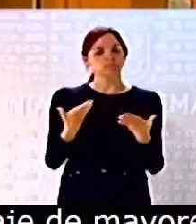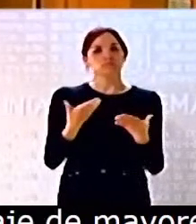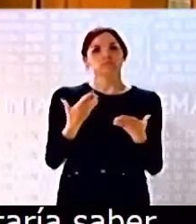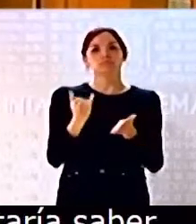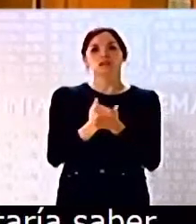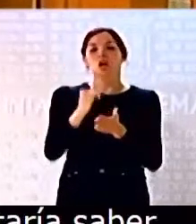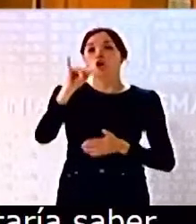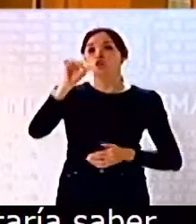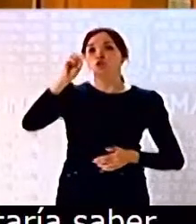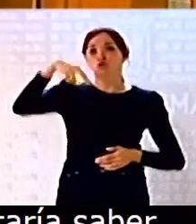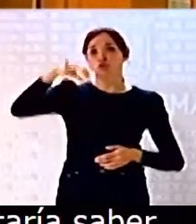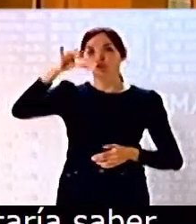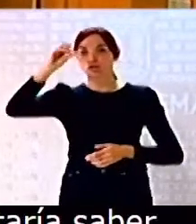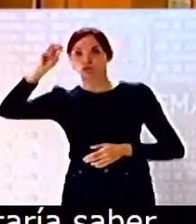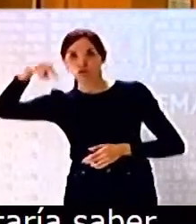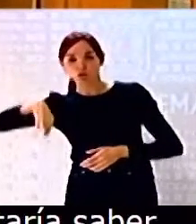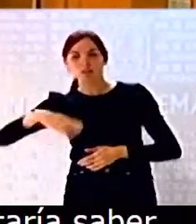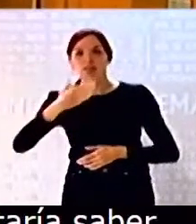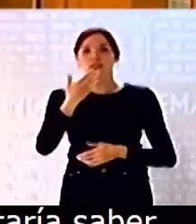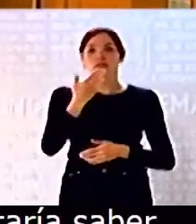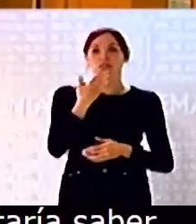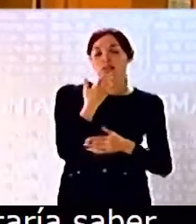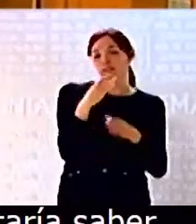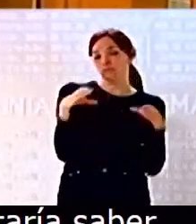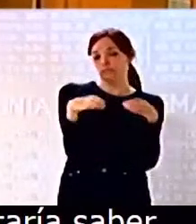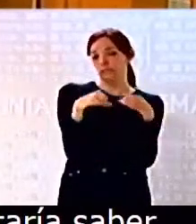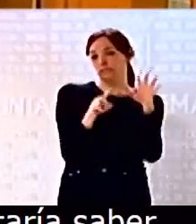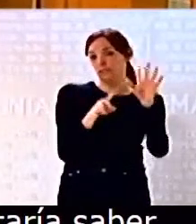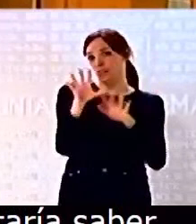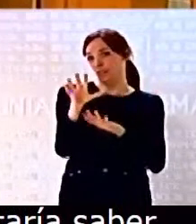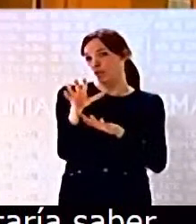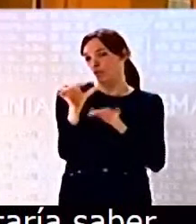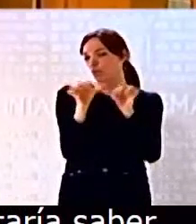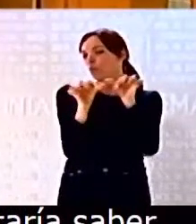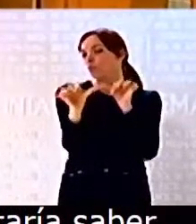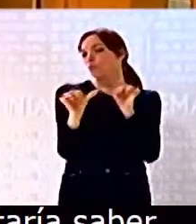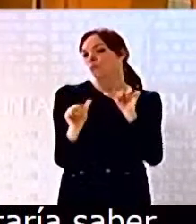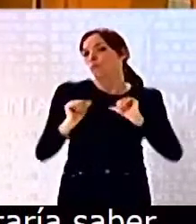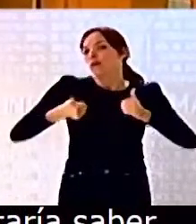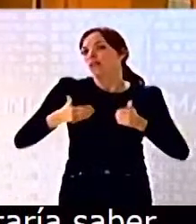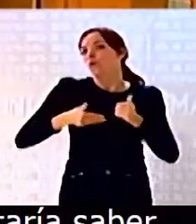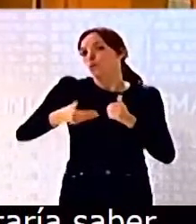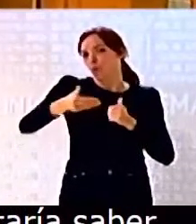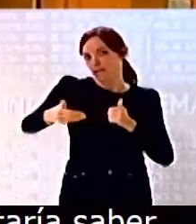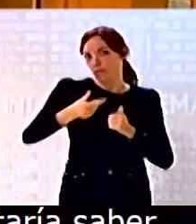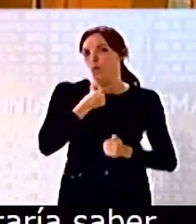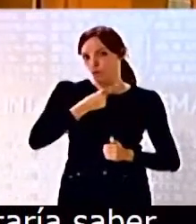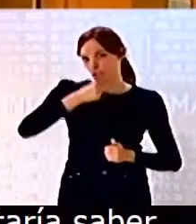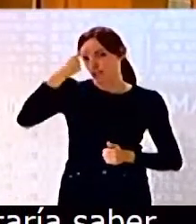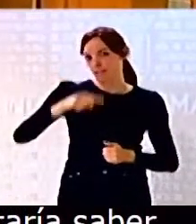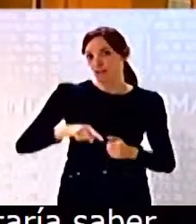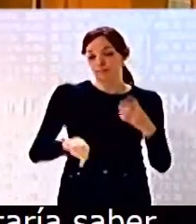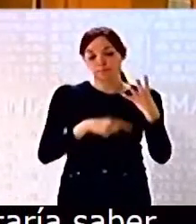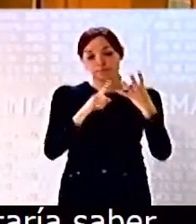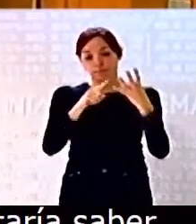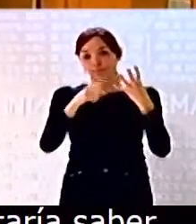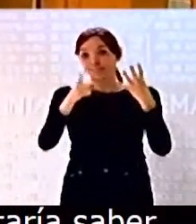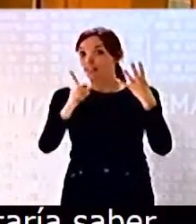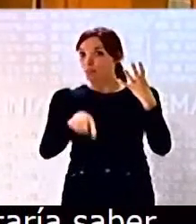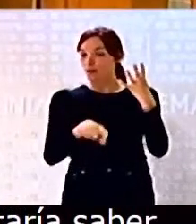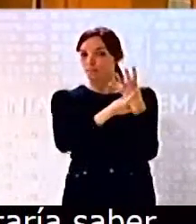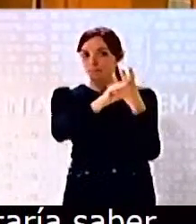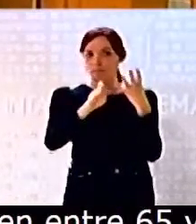Janssen entre 65 y 80 años y cuándo va a comenzar esa vacunación. Y luego también, ya que hablaba